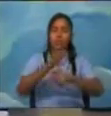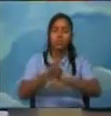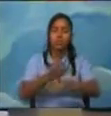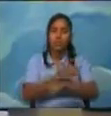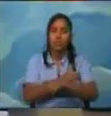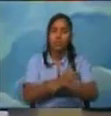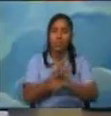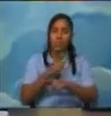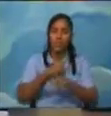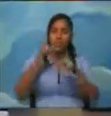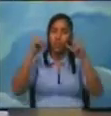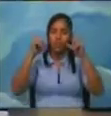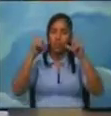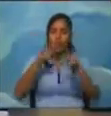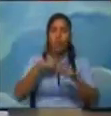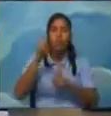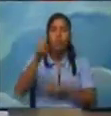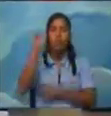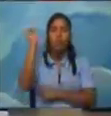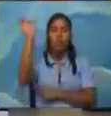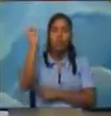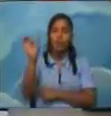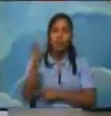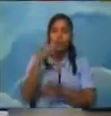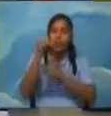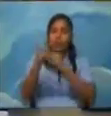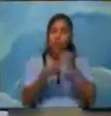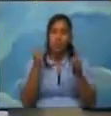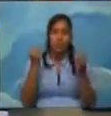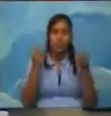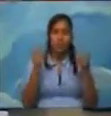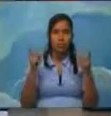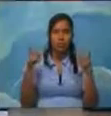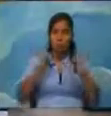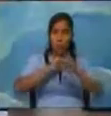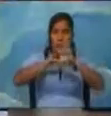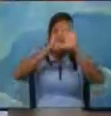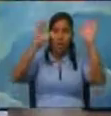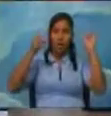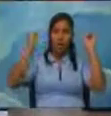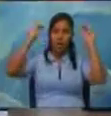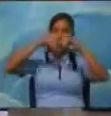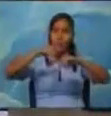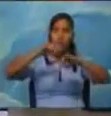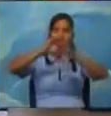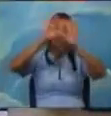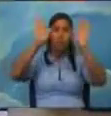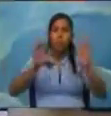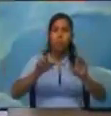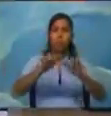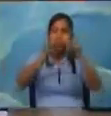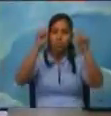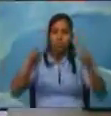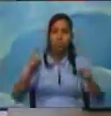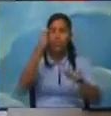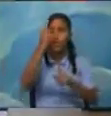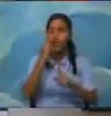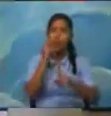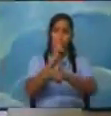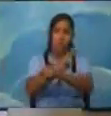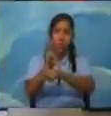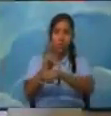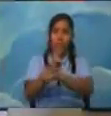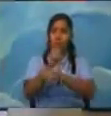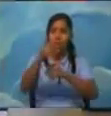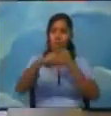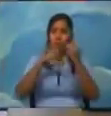de un predicador que hacía muchos milagros y lo ponemos aquí en el cuarto para que él nos proteja y para que él